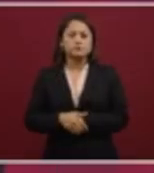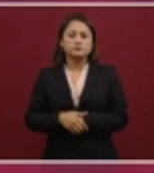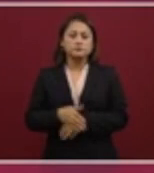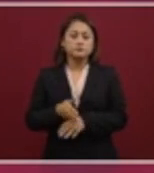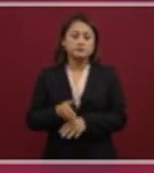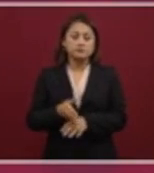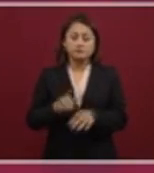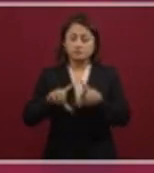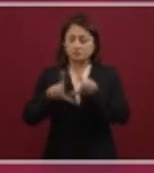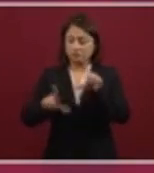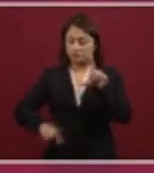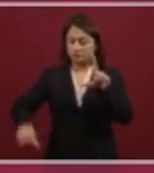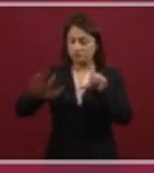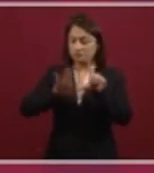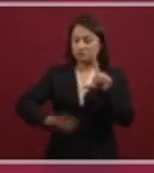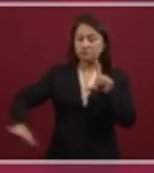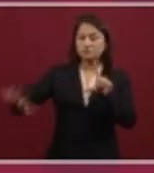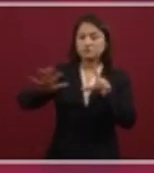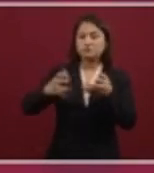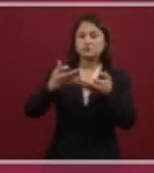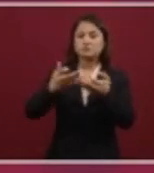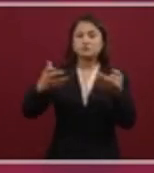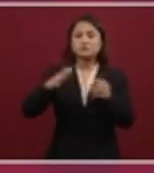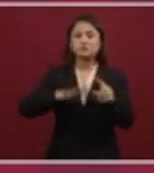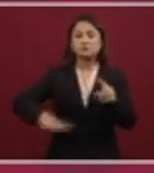hectáreas el territorio